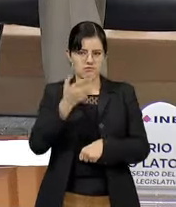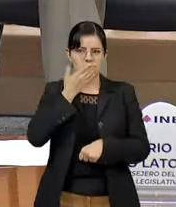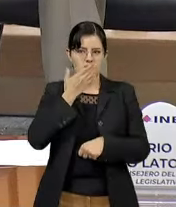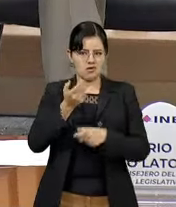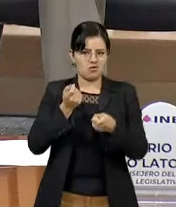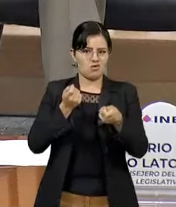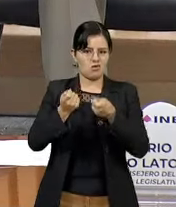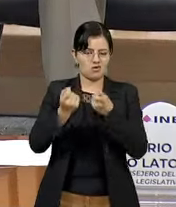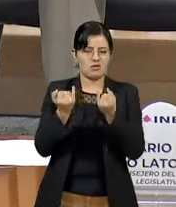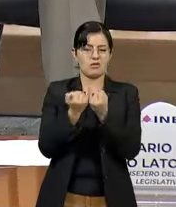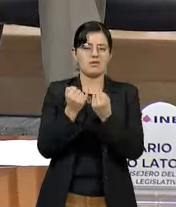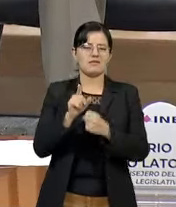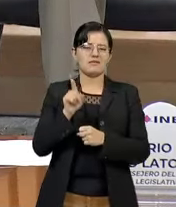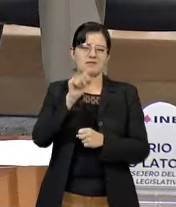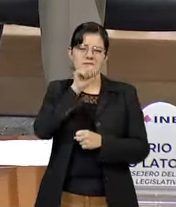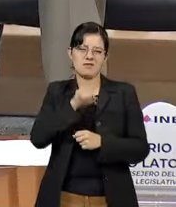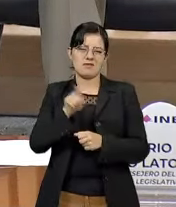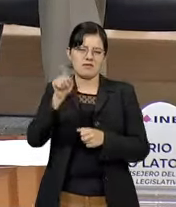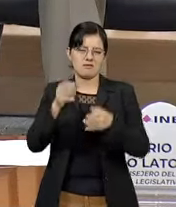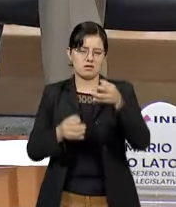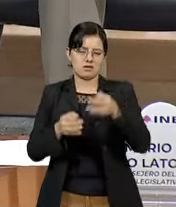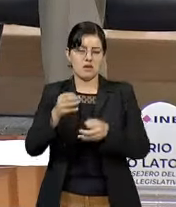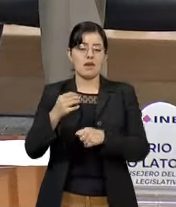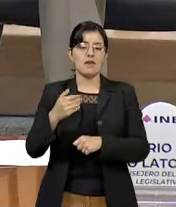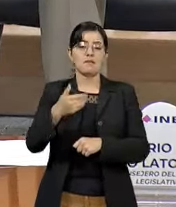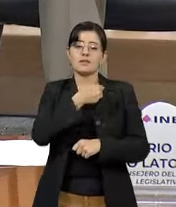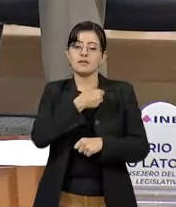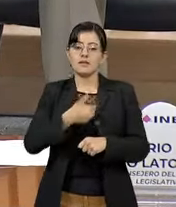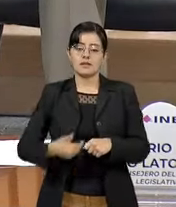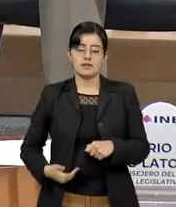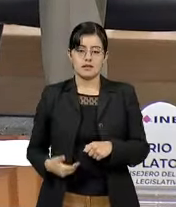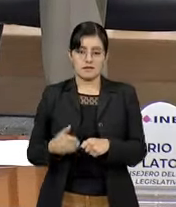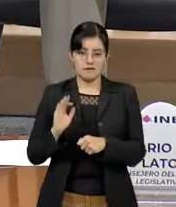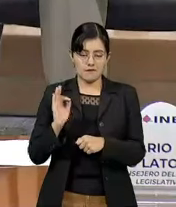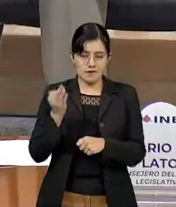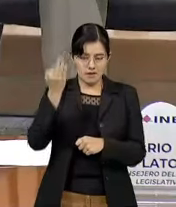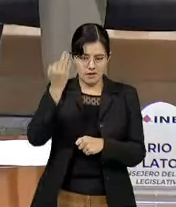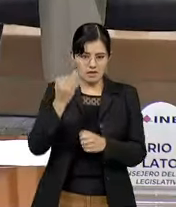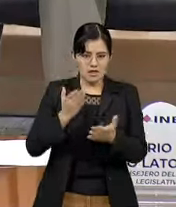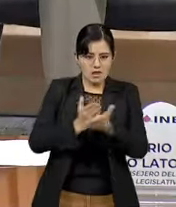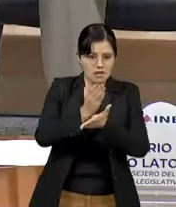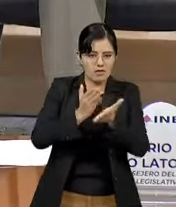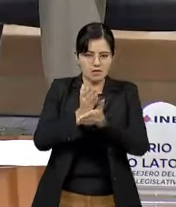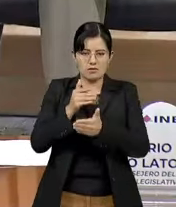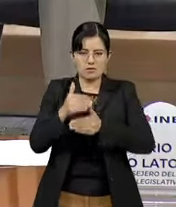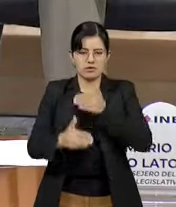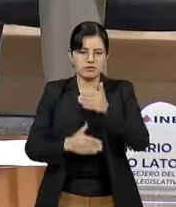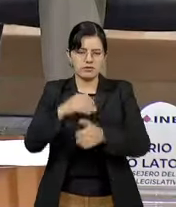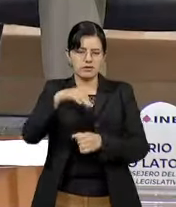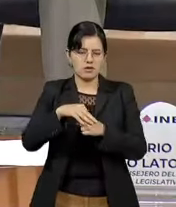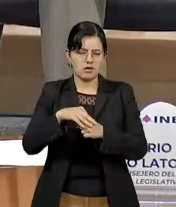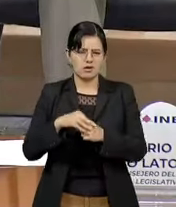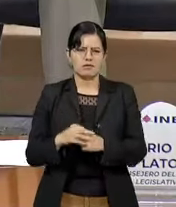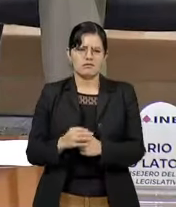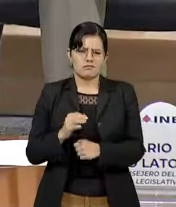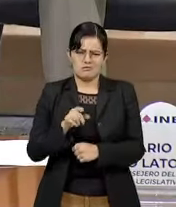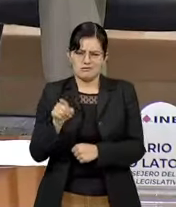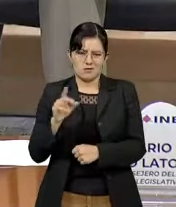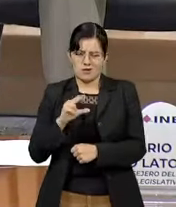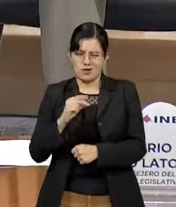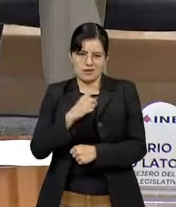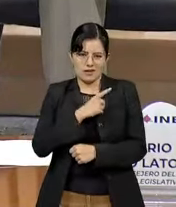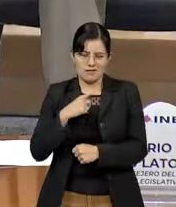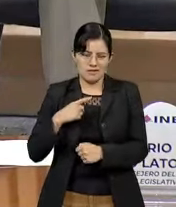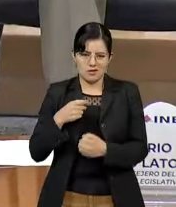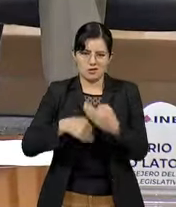a la autoridad jurisdiccional de que el presidente de la república no se esté metiendo los procesos electorales constitucionales en donde participamos